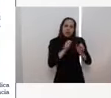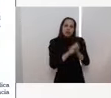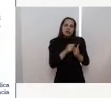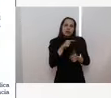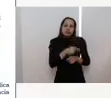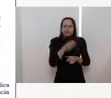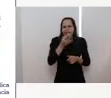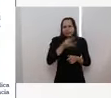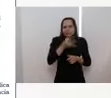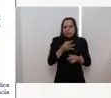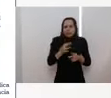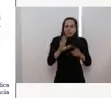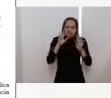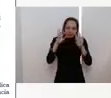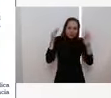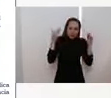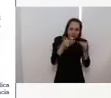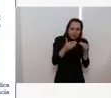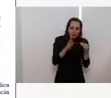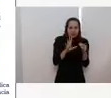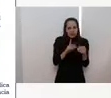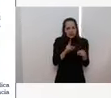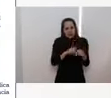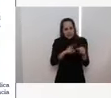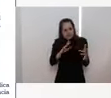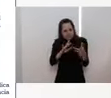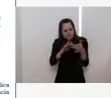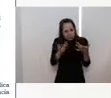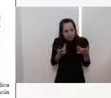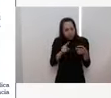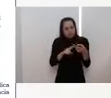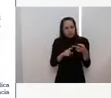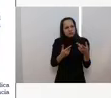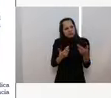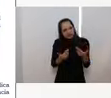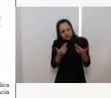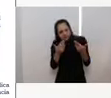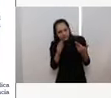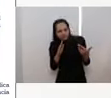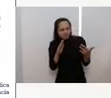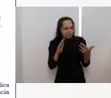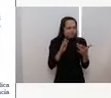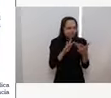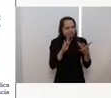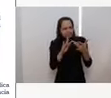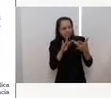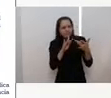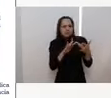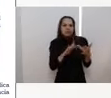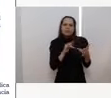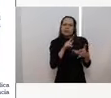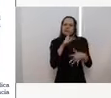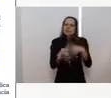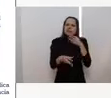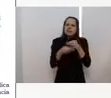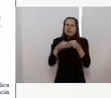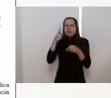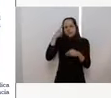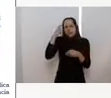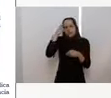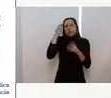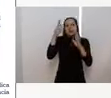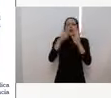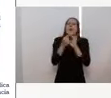con consultorías muy oportunas que nos han agregado valor a la institución y un reto fundamental que nos surge en la vigencia